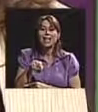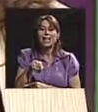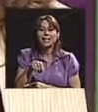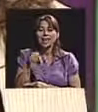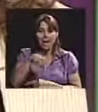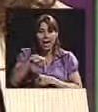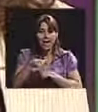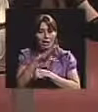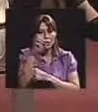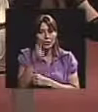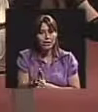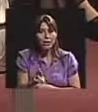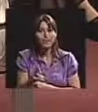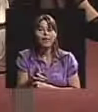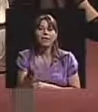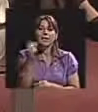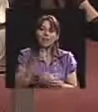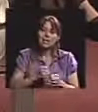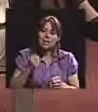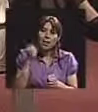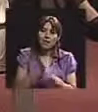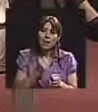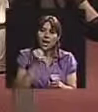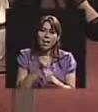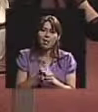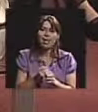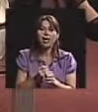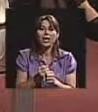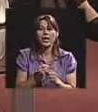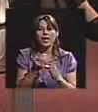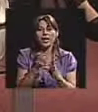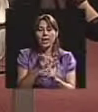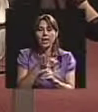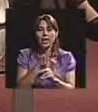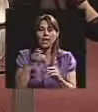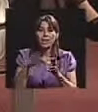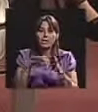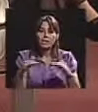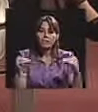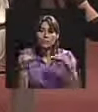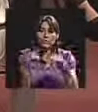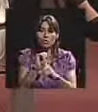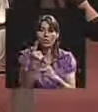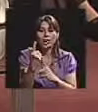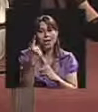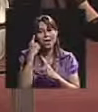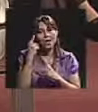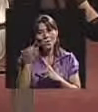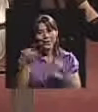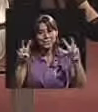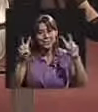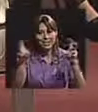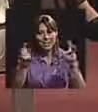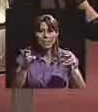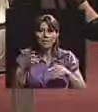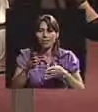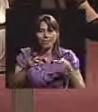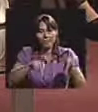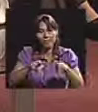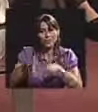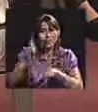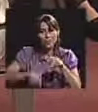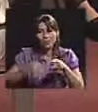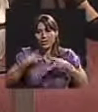el Estado costarricense se trabaje desde la misma seguridad social para el tema de infertilidad, porque por supuesto que está abandonado, que hay mucho que se